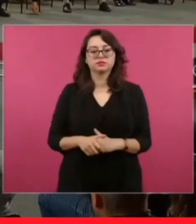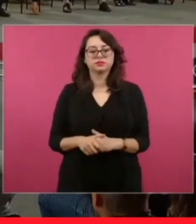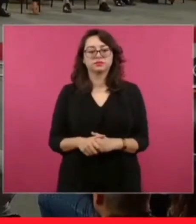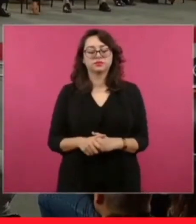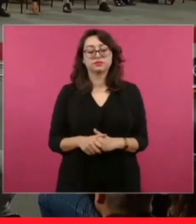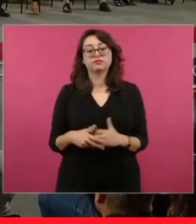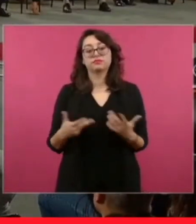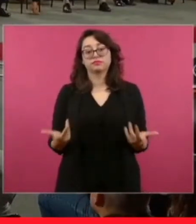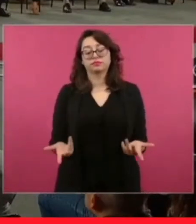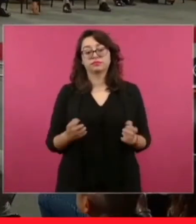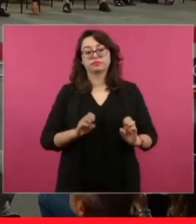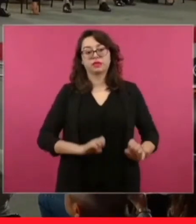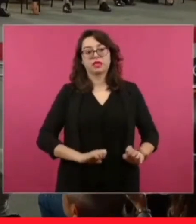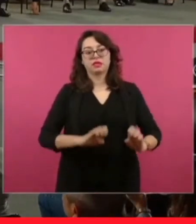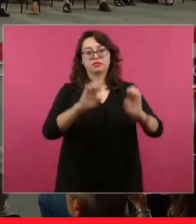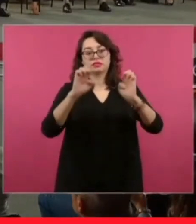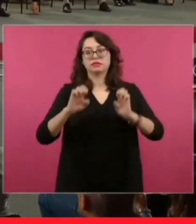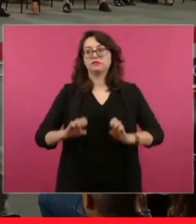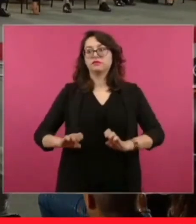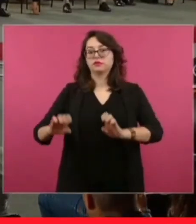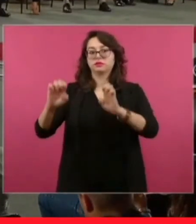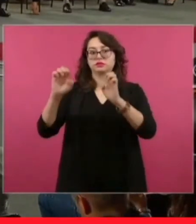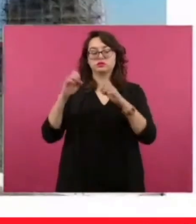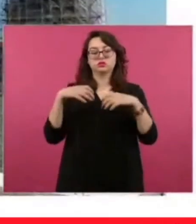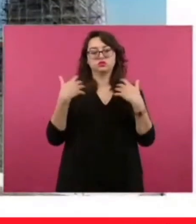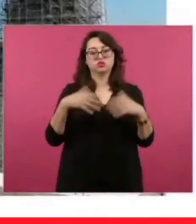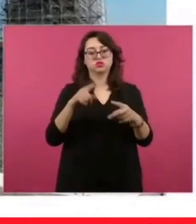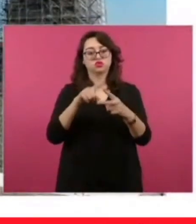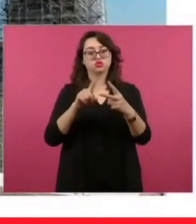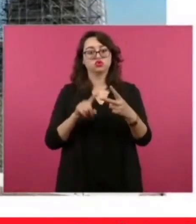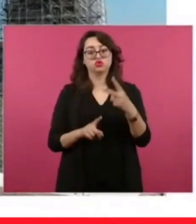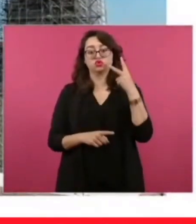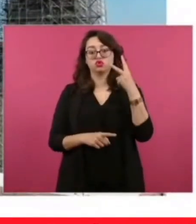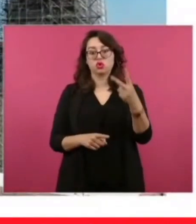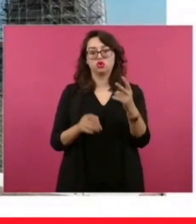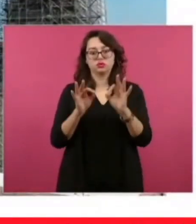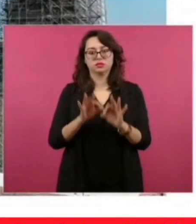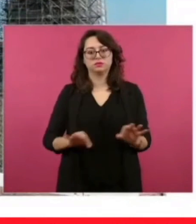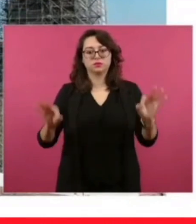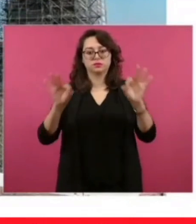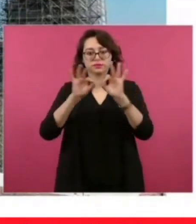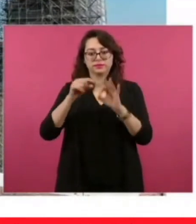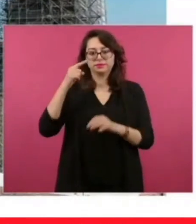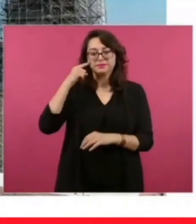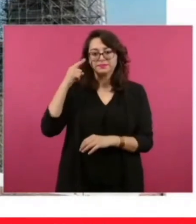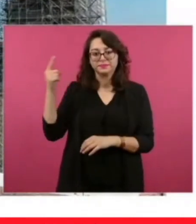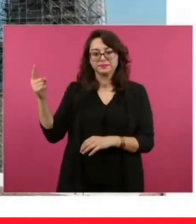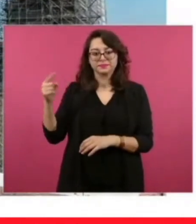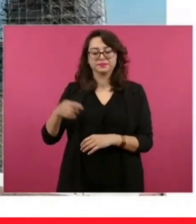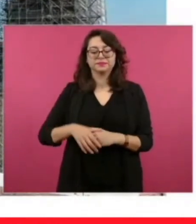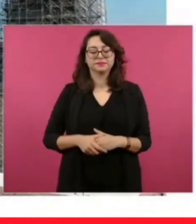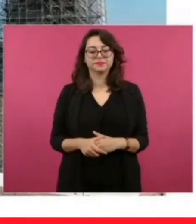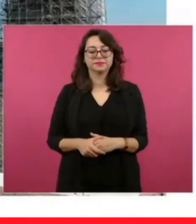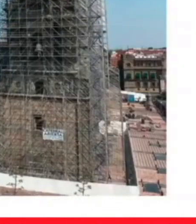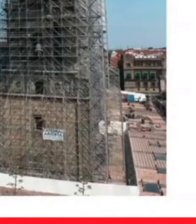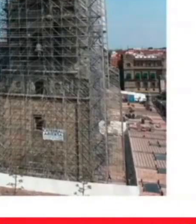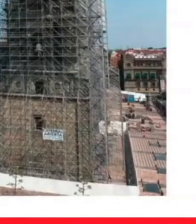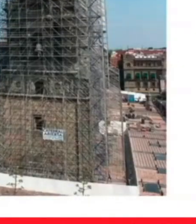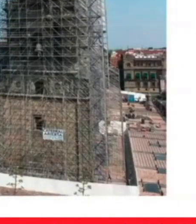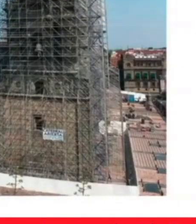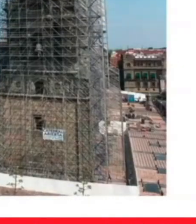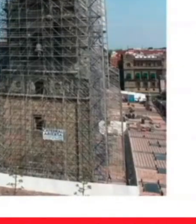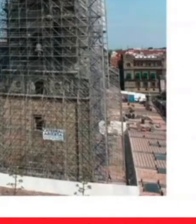más destacados quiero mencionar dos. Por un lado está la catedral metropolitana